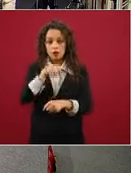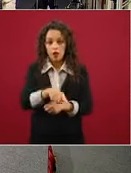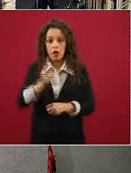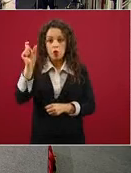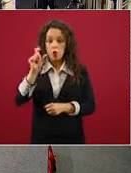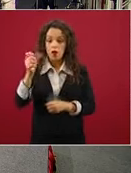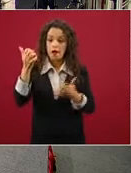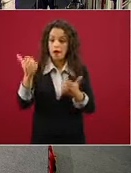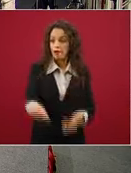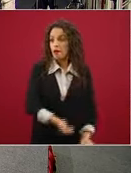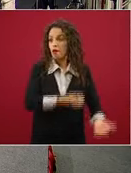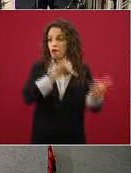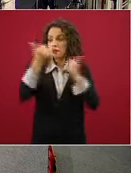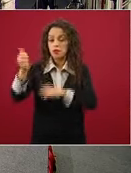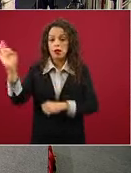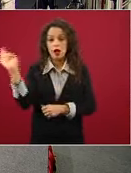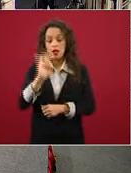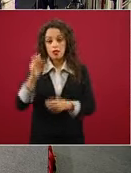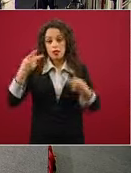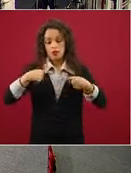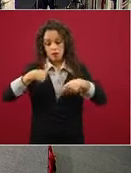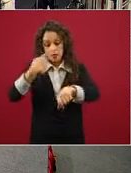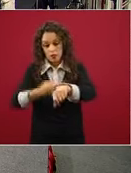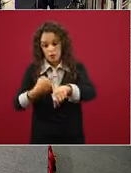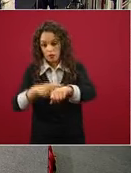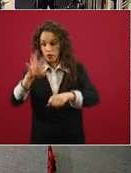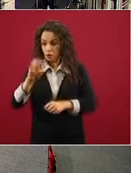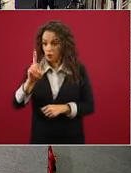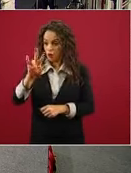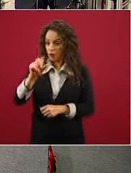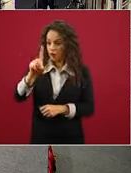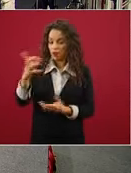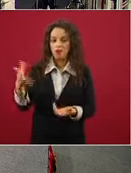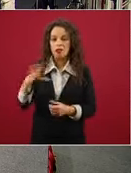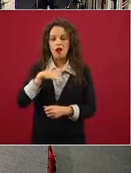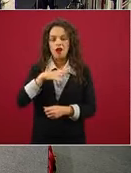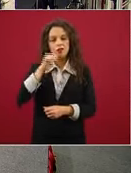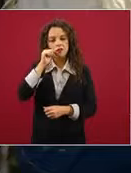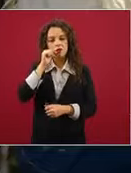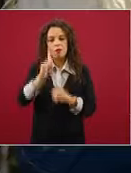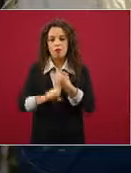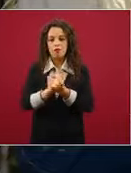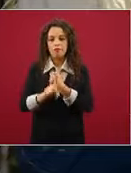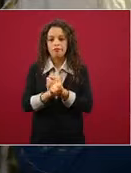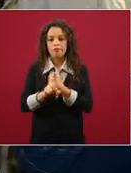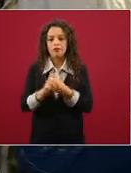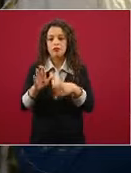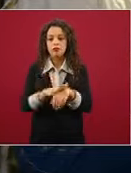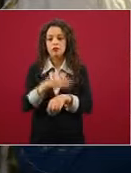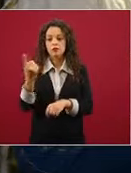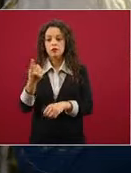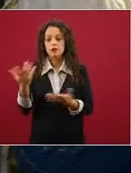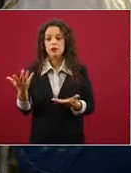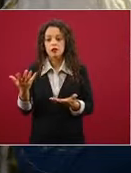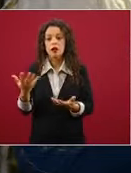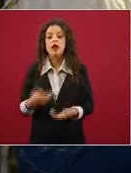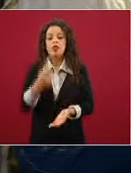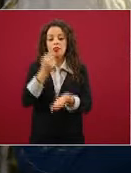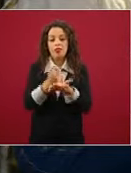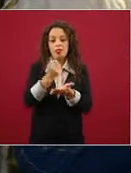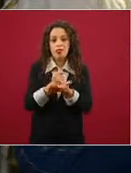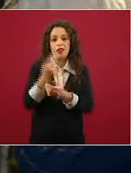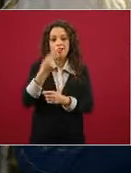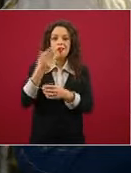un caso con COVID se presenta esta dificultad que presentan muchas personas al querer mover su tratamiento de un hospital a